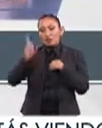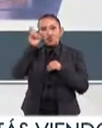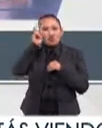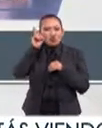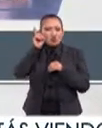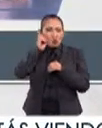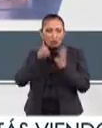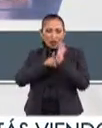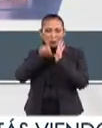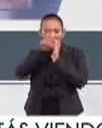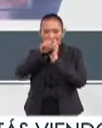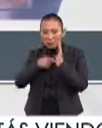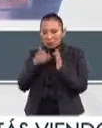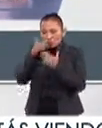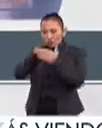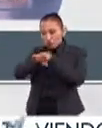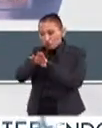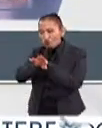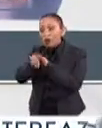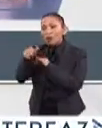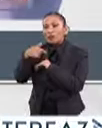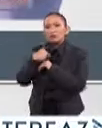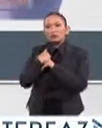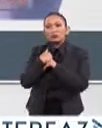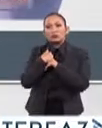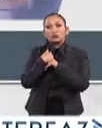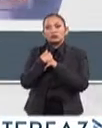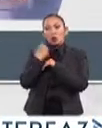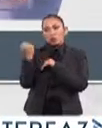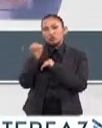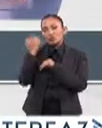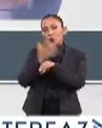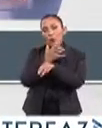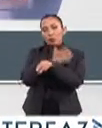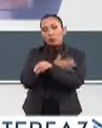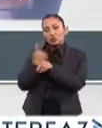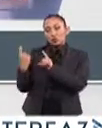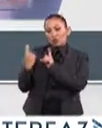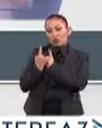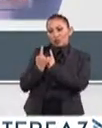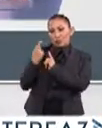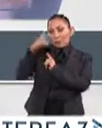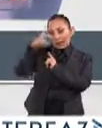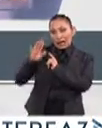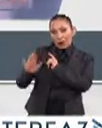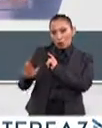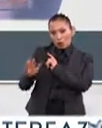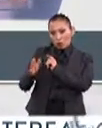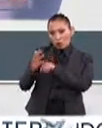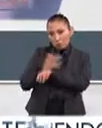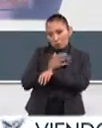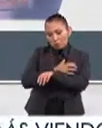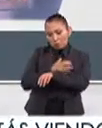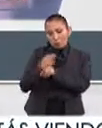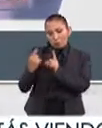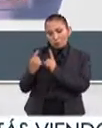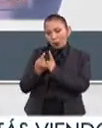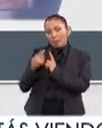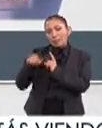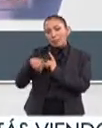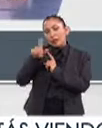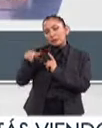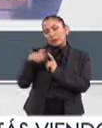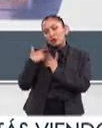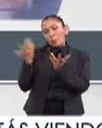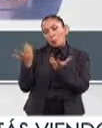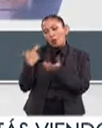dormitorios y afortunadamente tuve un compañero de cuarto mexicano. Pero después de eso